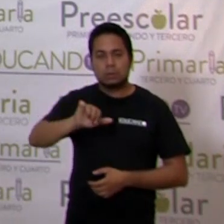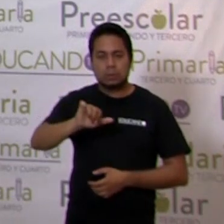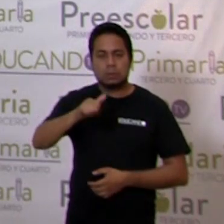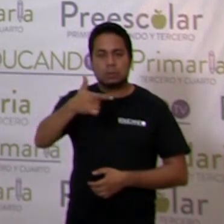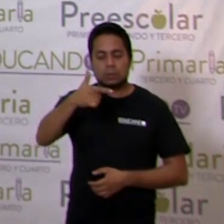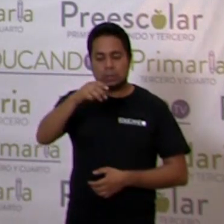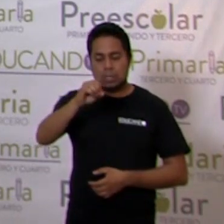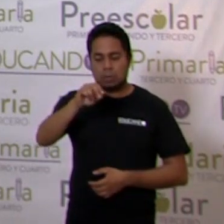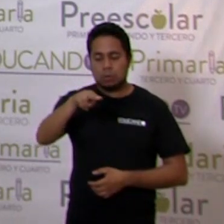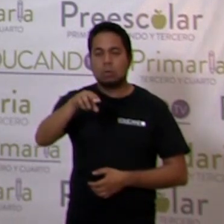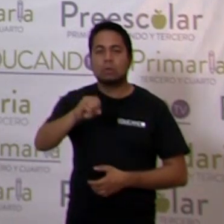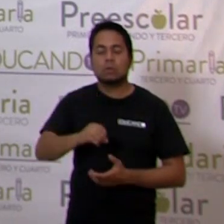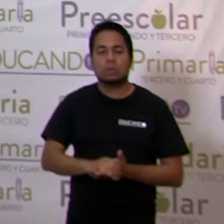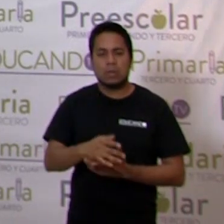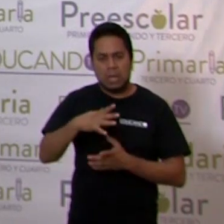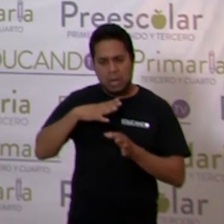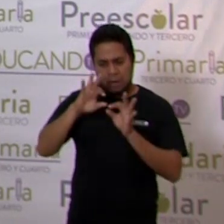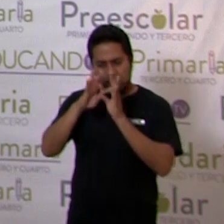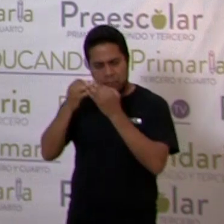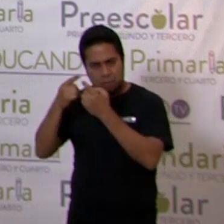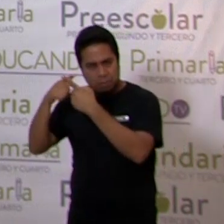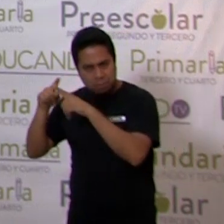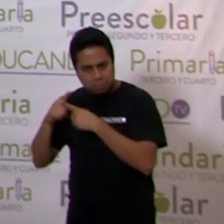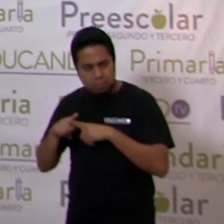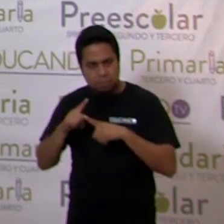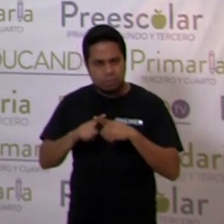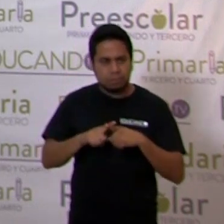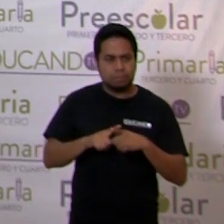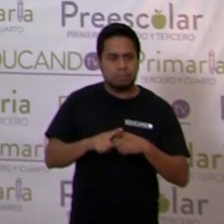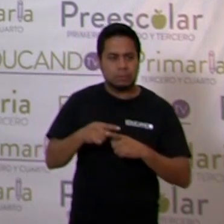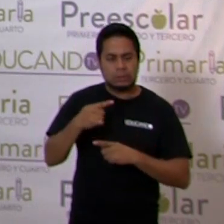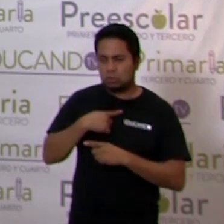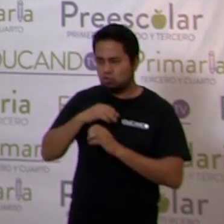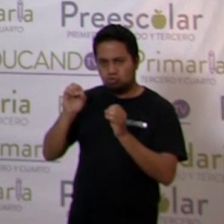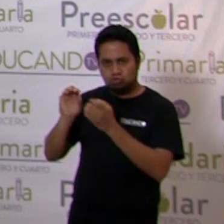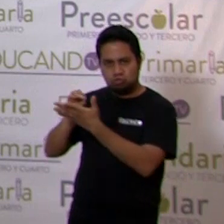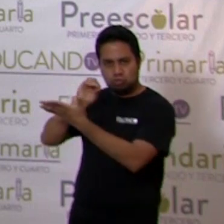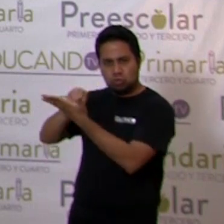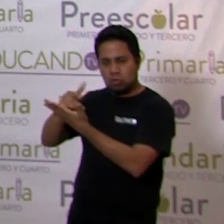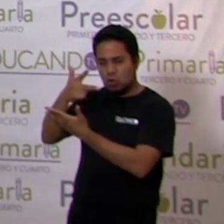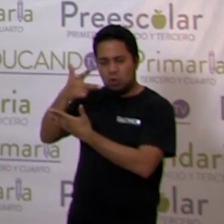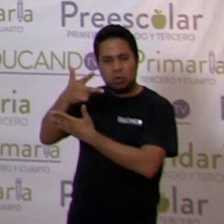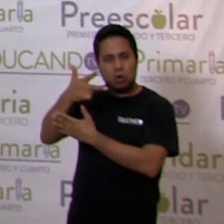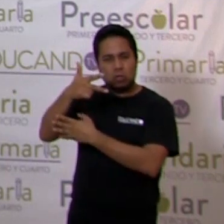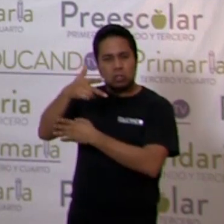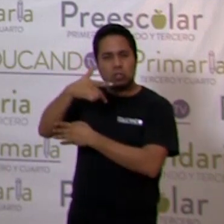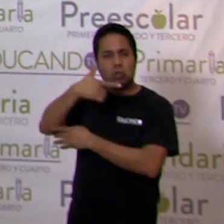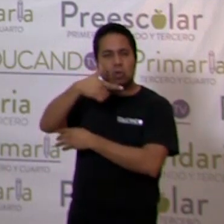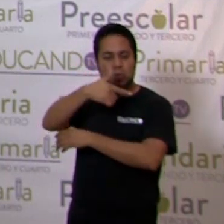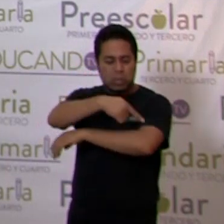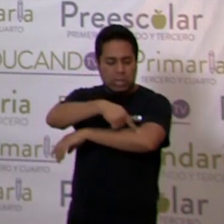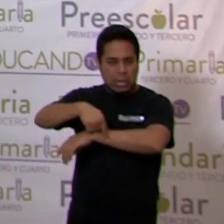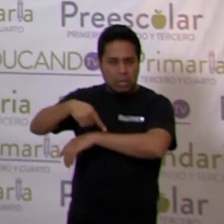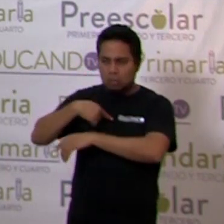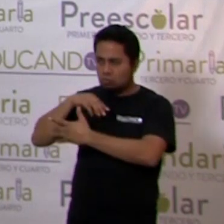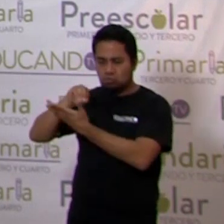figuras y creo que no pegué el octágono verdad no no lo pegué Bueno aquí está el octágono